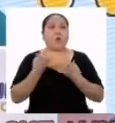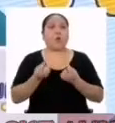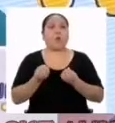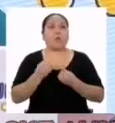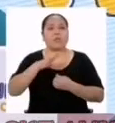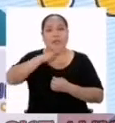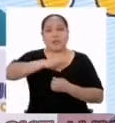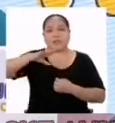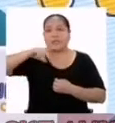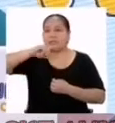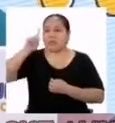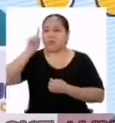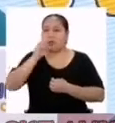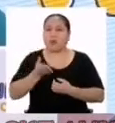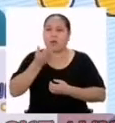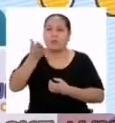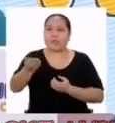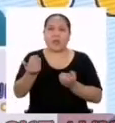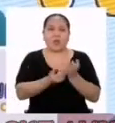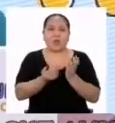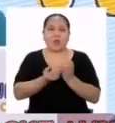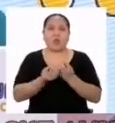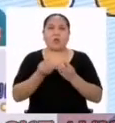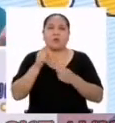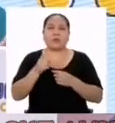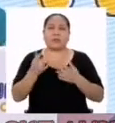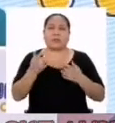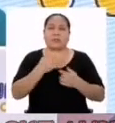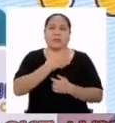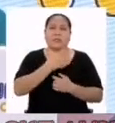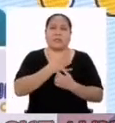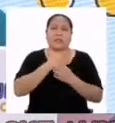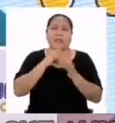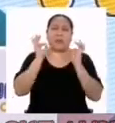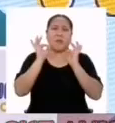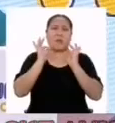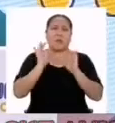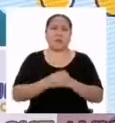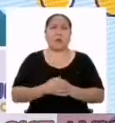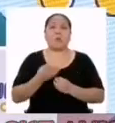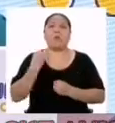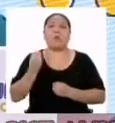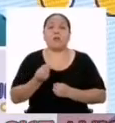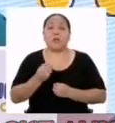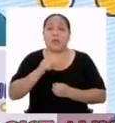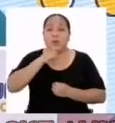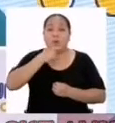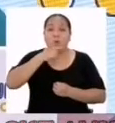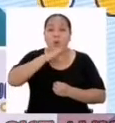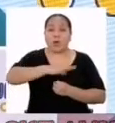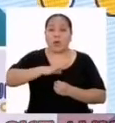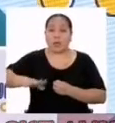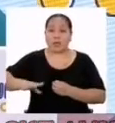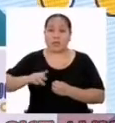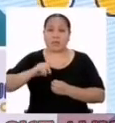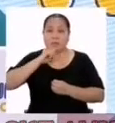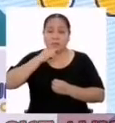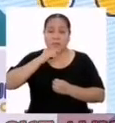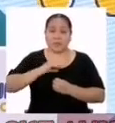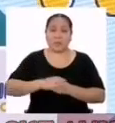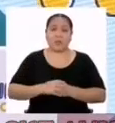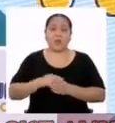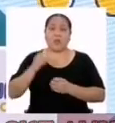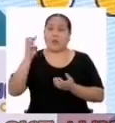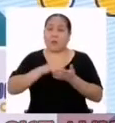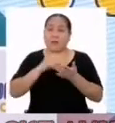pueden acudir a la escuela porque están amenazadas? ¿Por qué las niñas y las mujeres son las principales